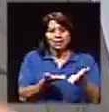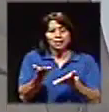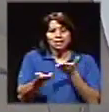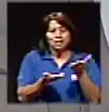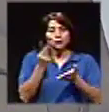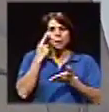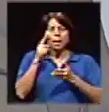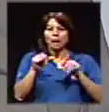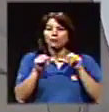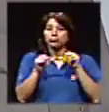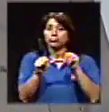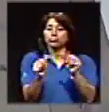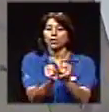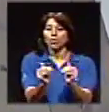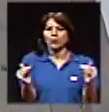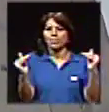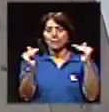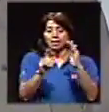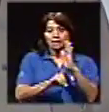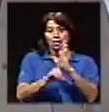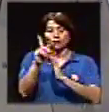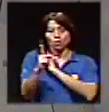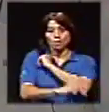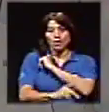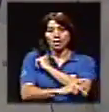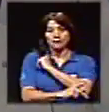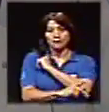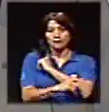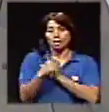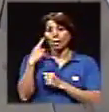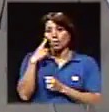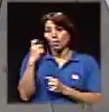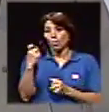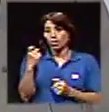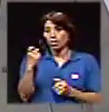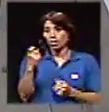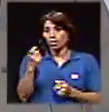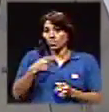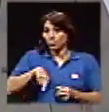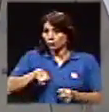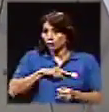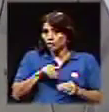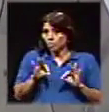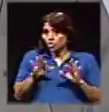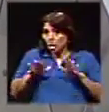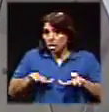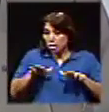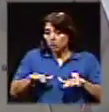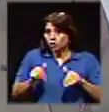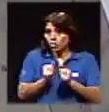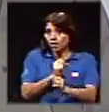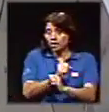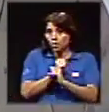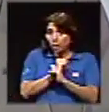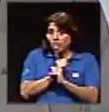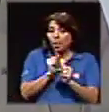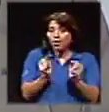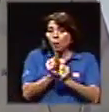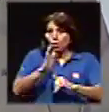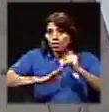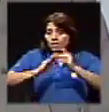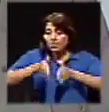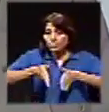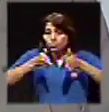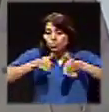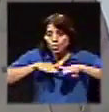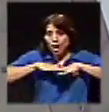nivel de desarrollo del país. ¿Porque acaso estamos tranquilos? ¿Cómo está la seguridad ciudadana, la infraestructura, la calidad de la educación